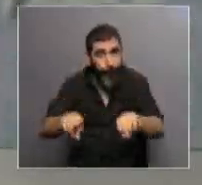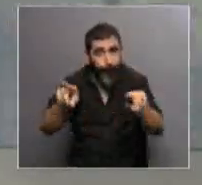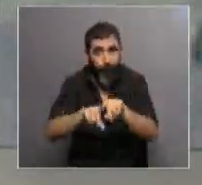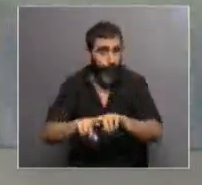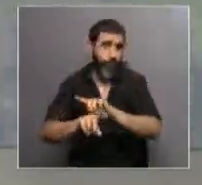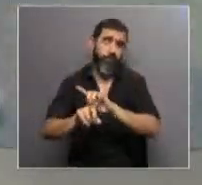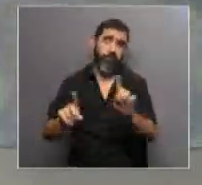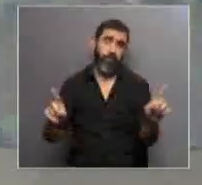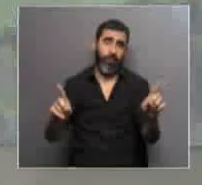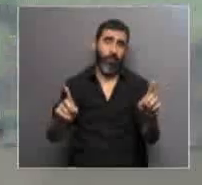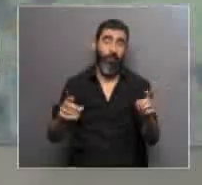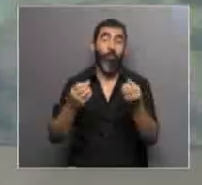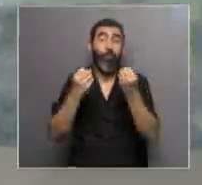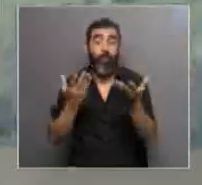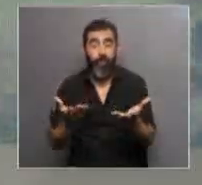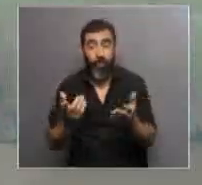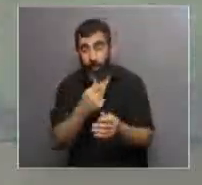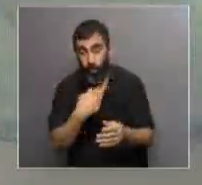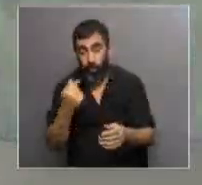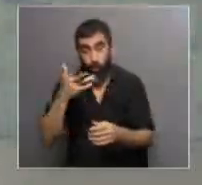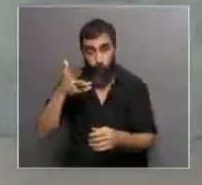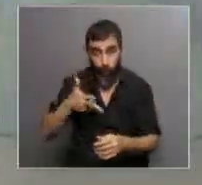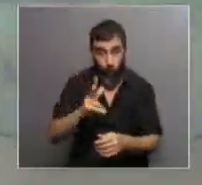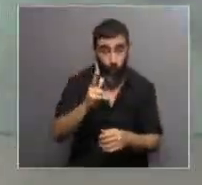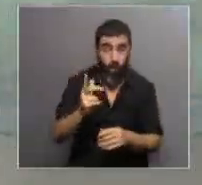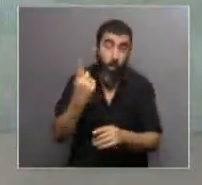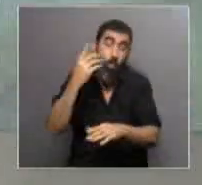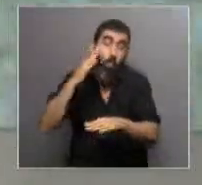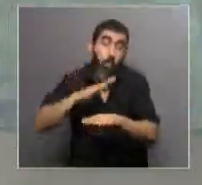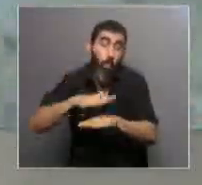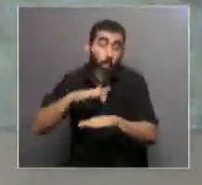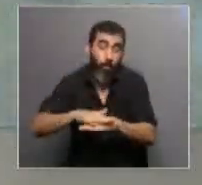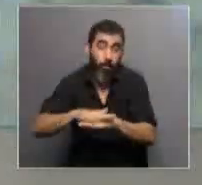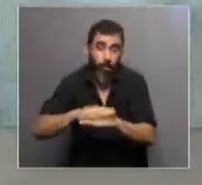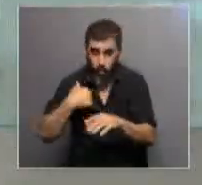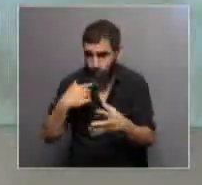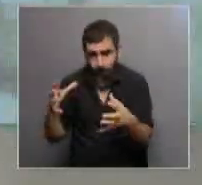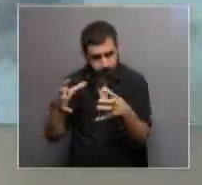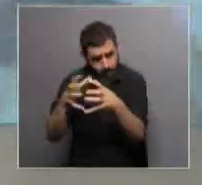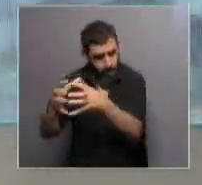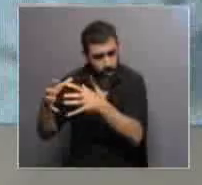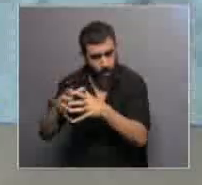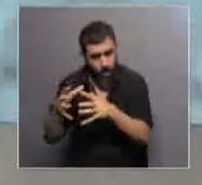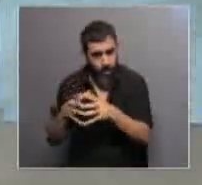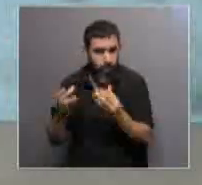que no se consigue hacer saber nosotros en rocha en un momento logramos con todo mi equipo que son muchos ahora son funcionarios